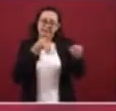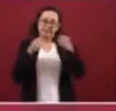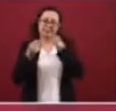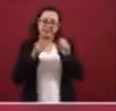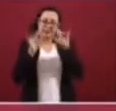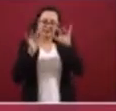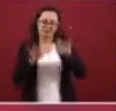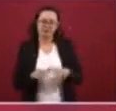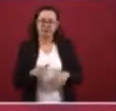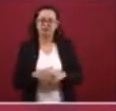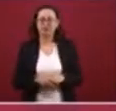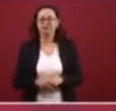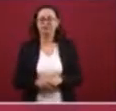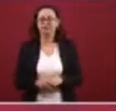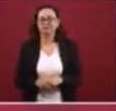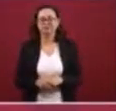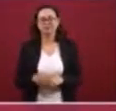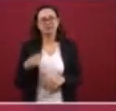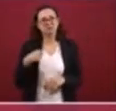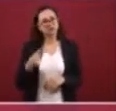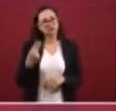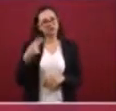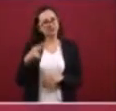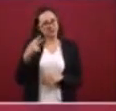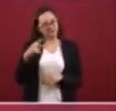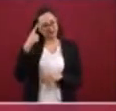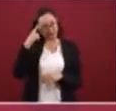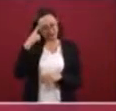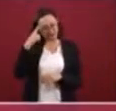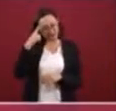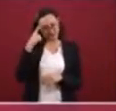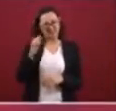¿cómo se llama? Iriar, sí.